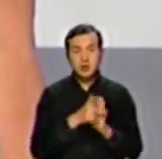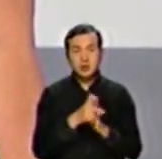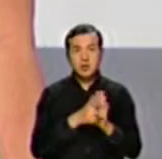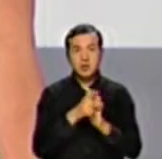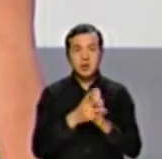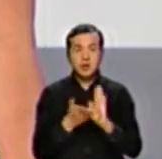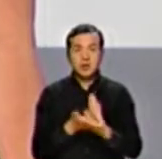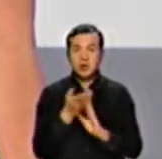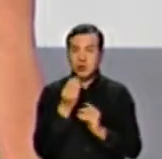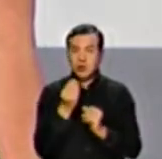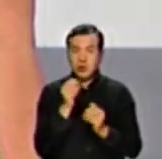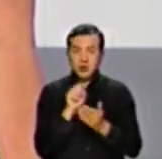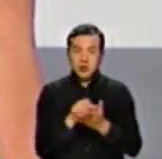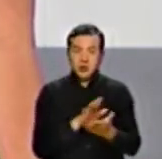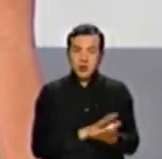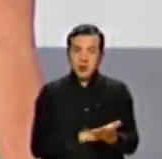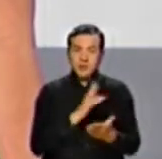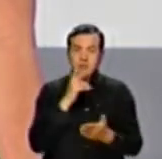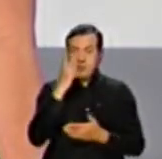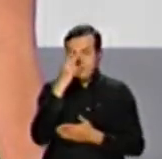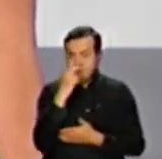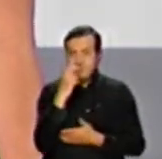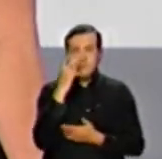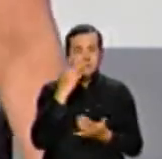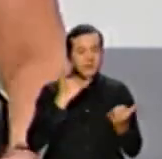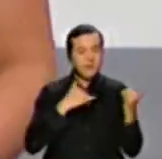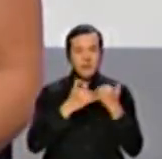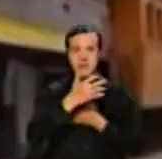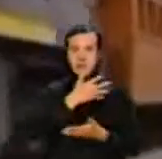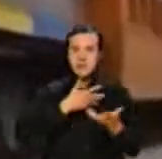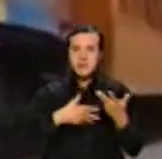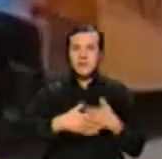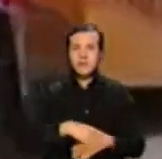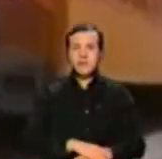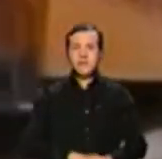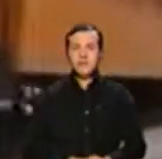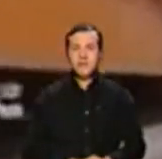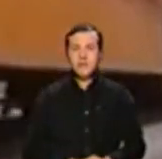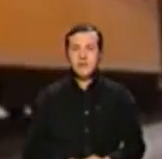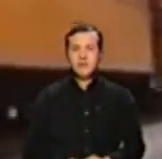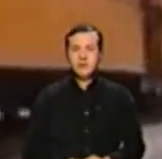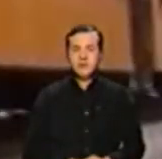en la inversión en proyectos hoteleros y el esparcimiento.